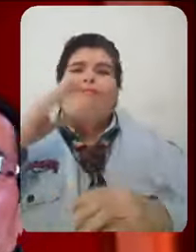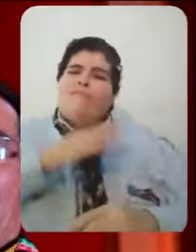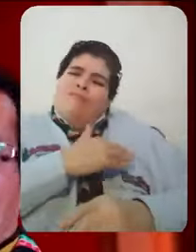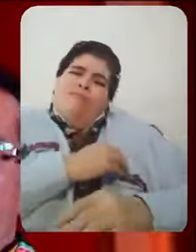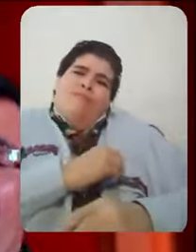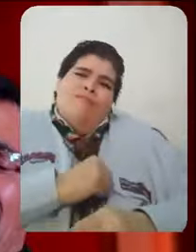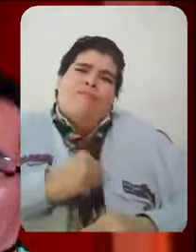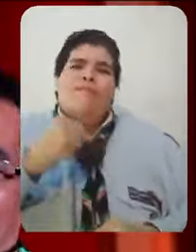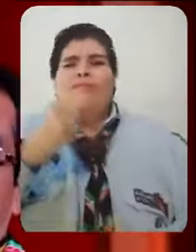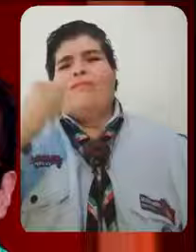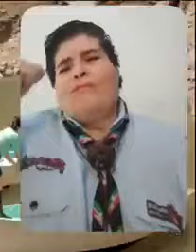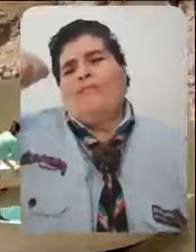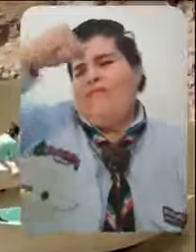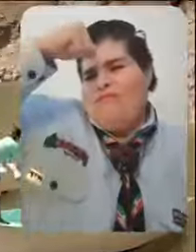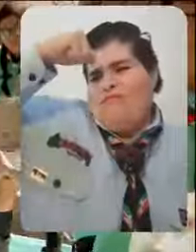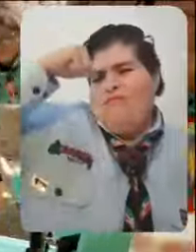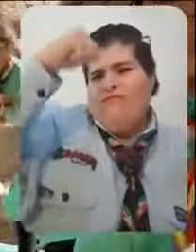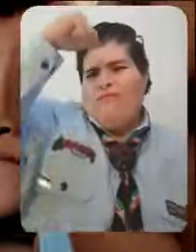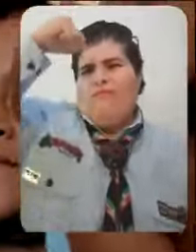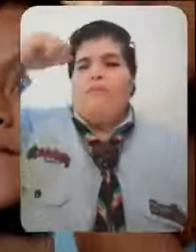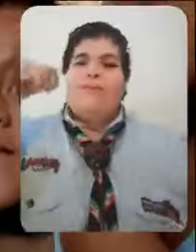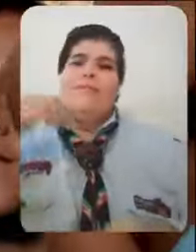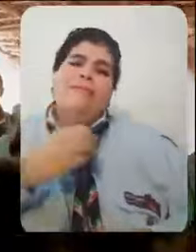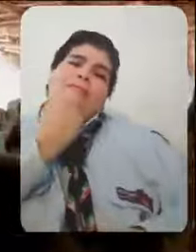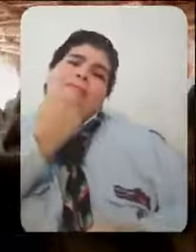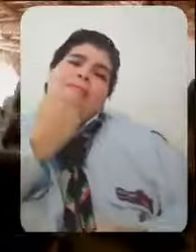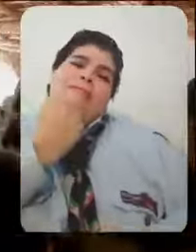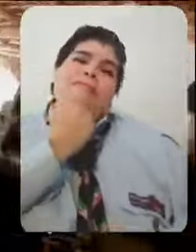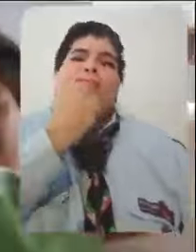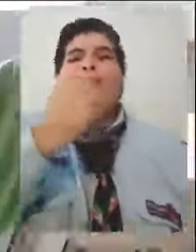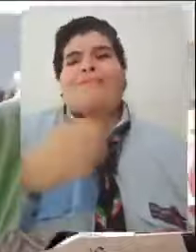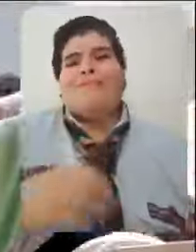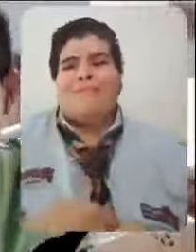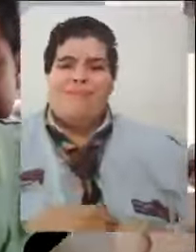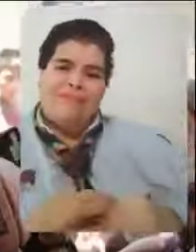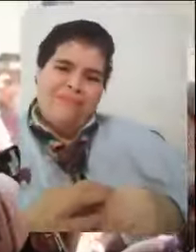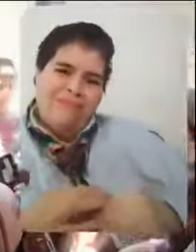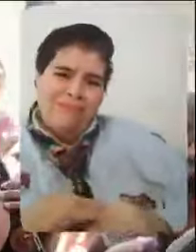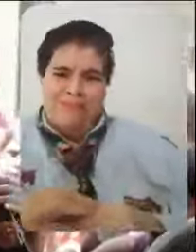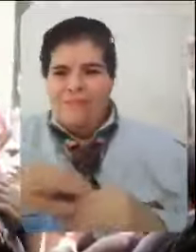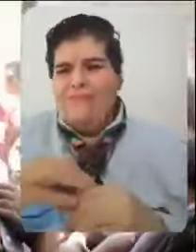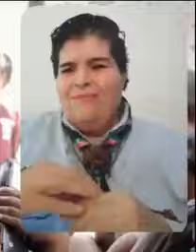cuántas penas tenga que superar.